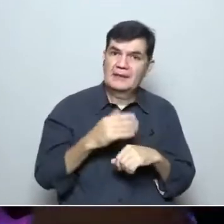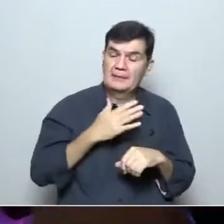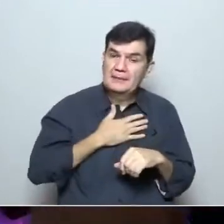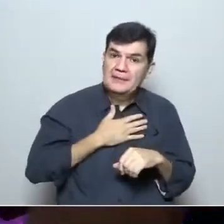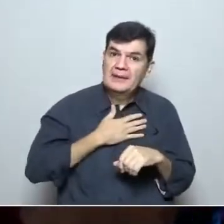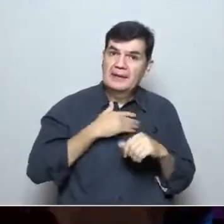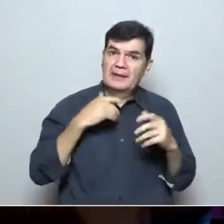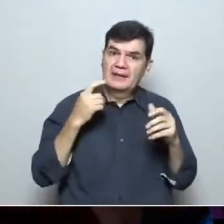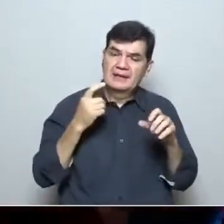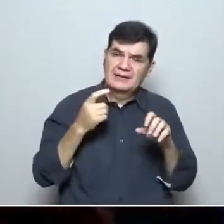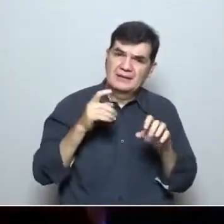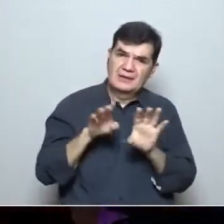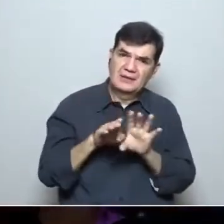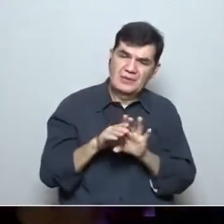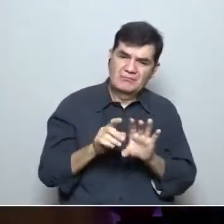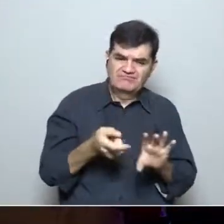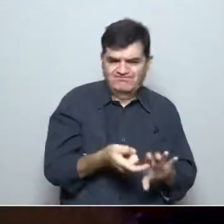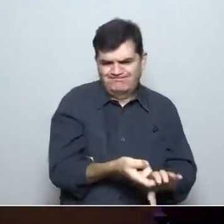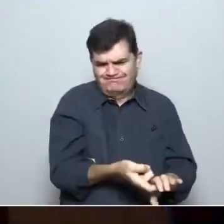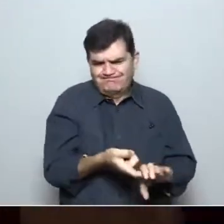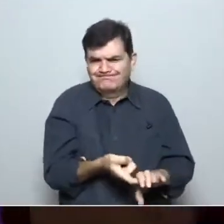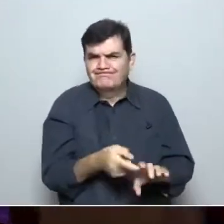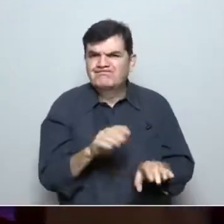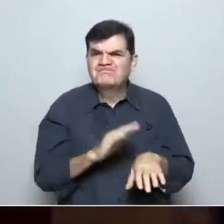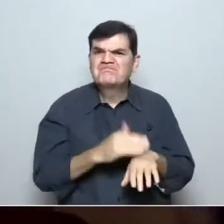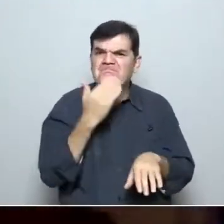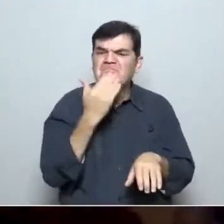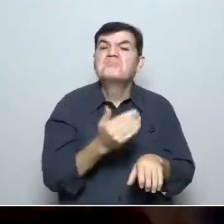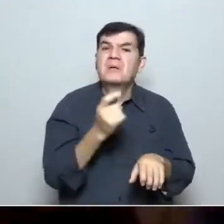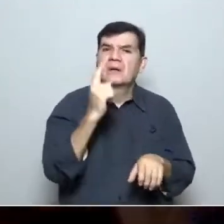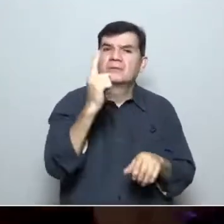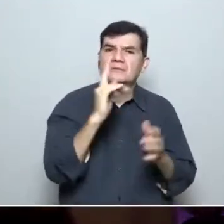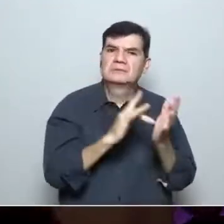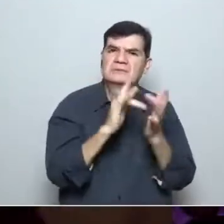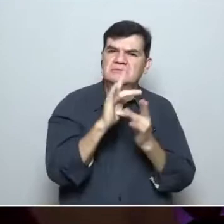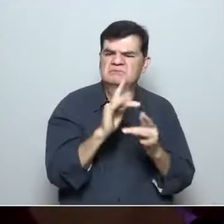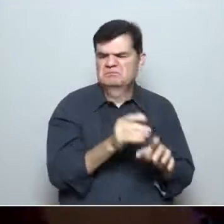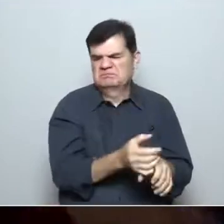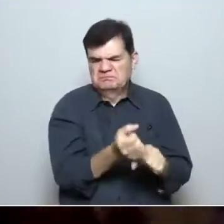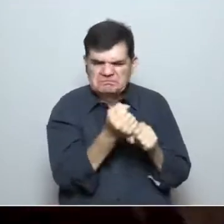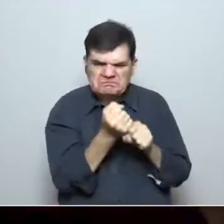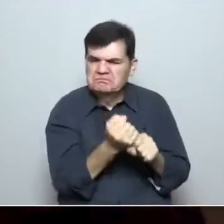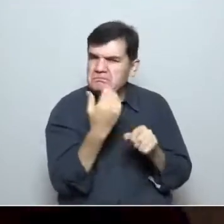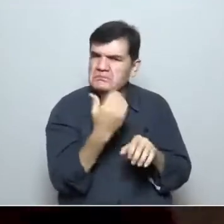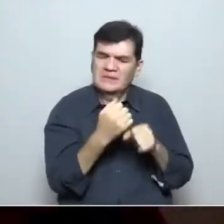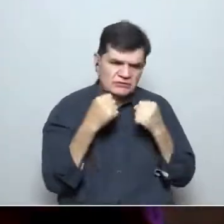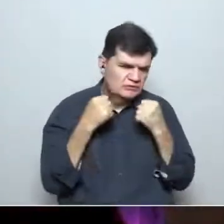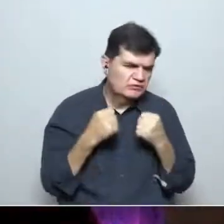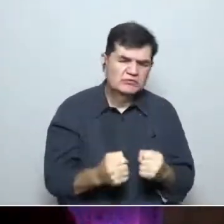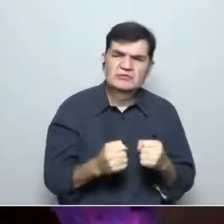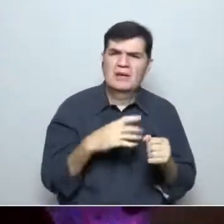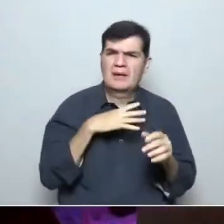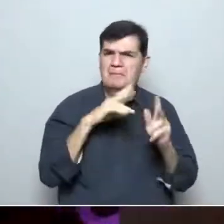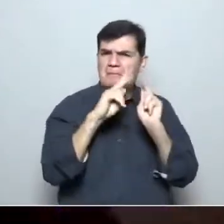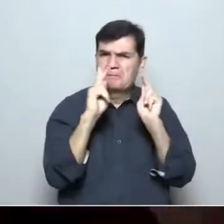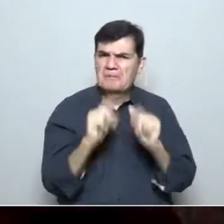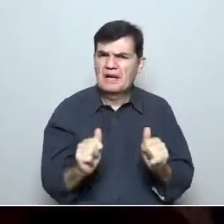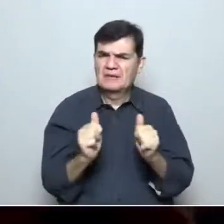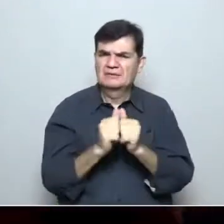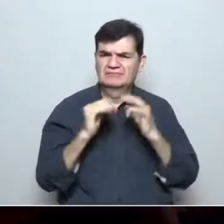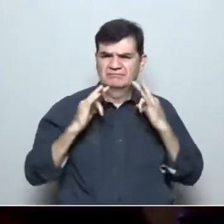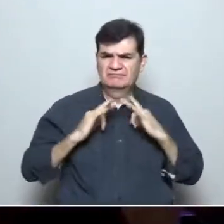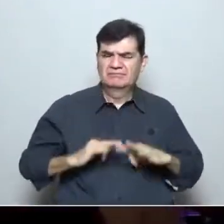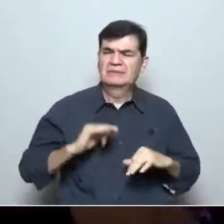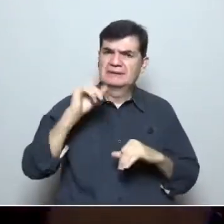Nuestra ancla está bien puesta en Jesús. Estamos bien en Él, hay paz, hay tranquilidad en